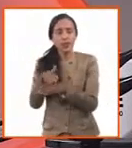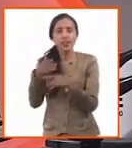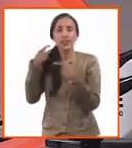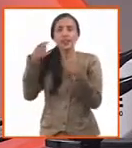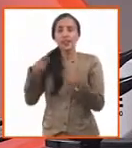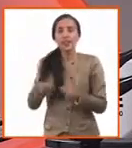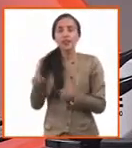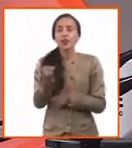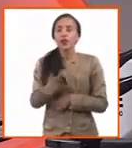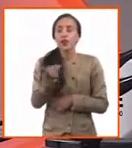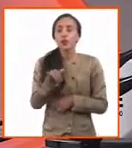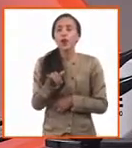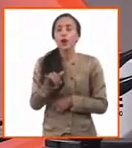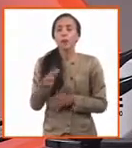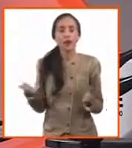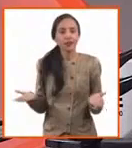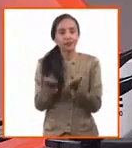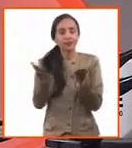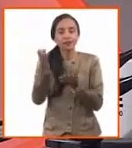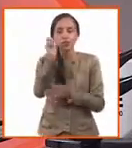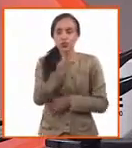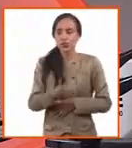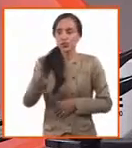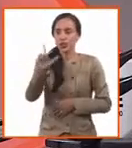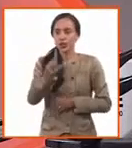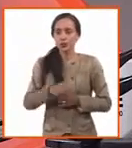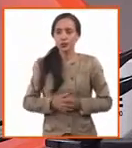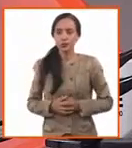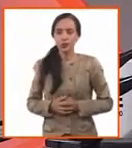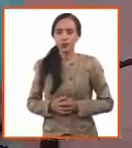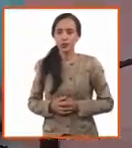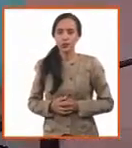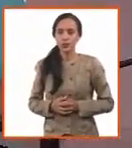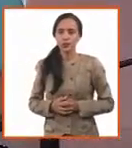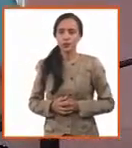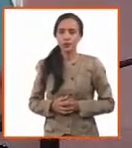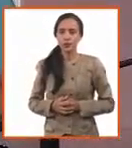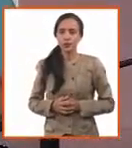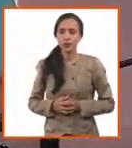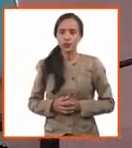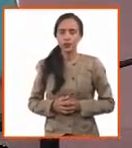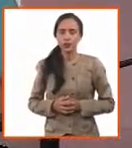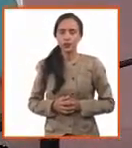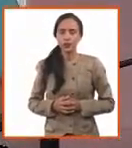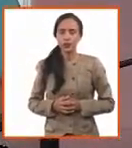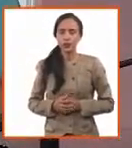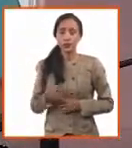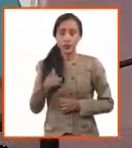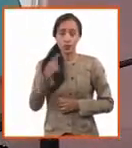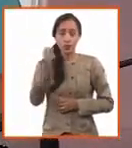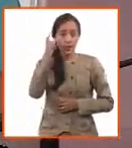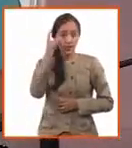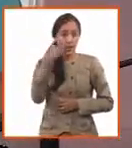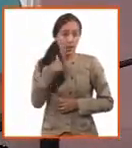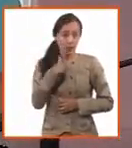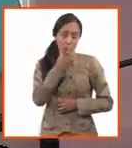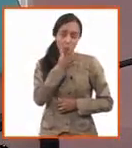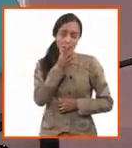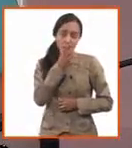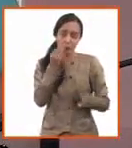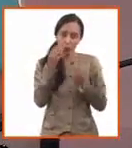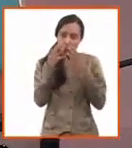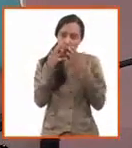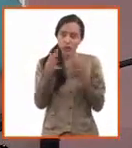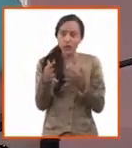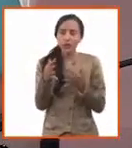construir el socialismo hay una idea que me parece importante que mencionábamos de